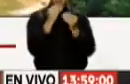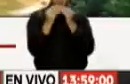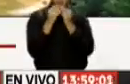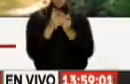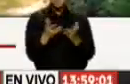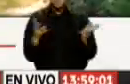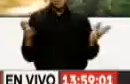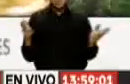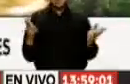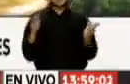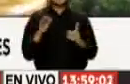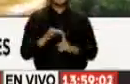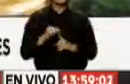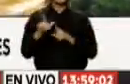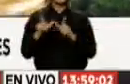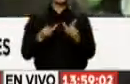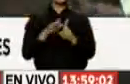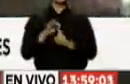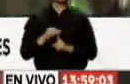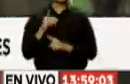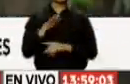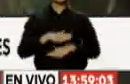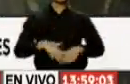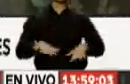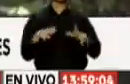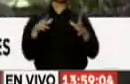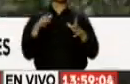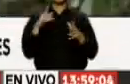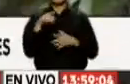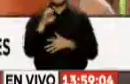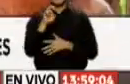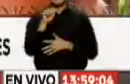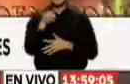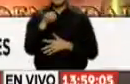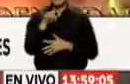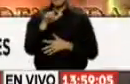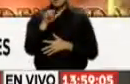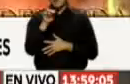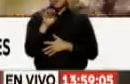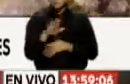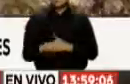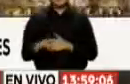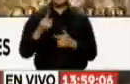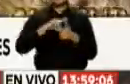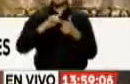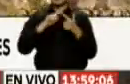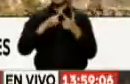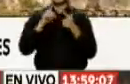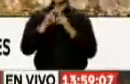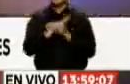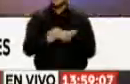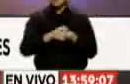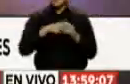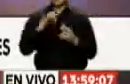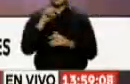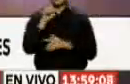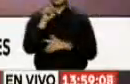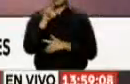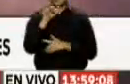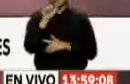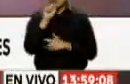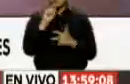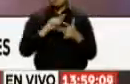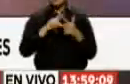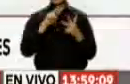alimentación. Entre sus principales atractivos están el Callejón del Empalme, el Área Ecológica Runaurco, las Cavernas de la Dolorosa, las playas